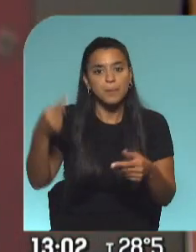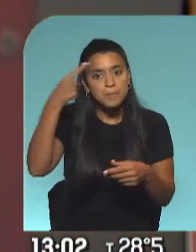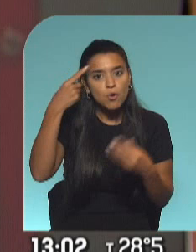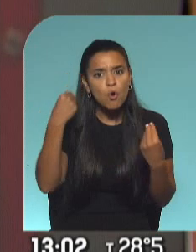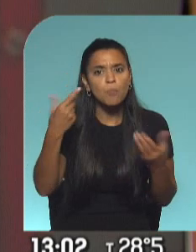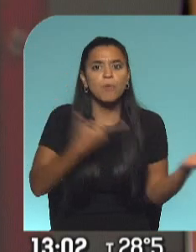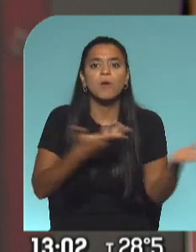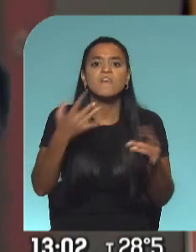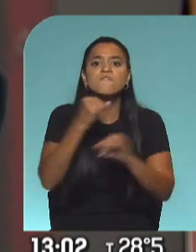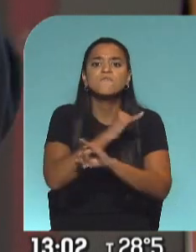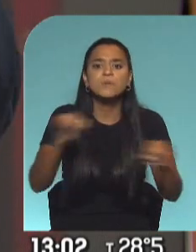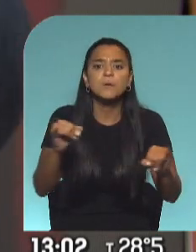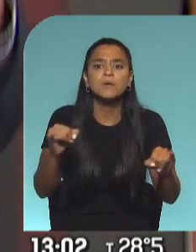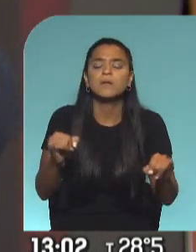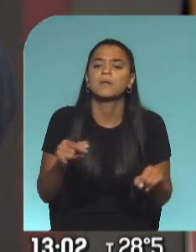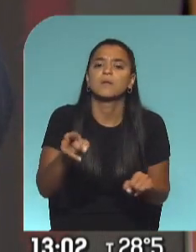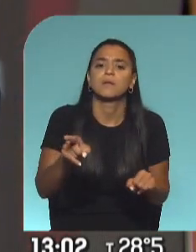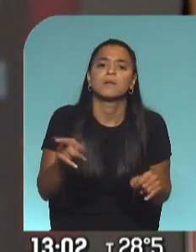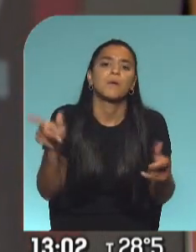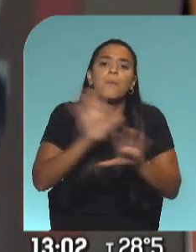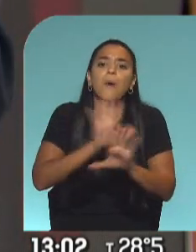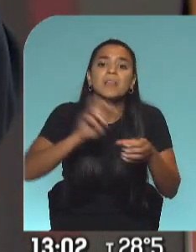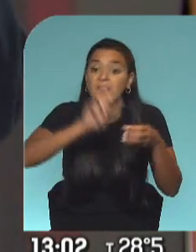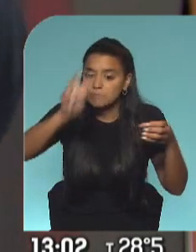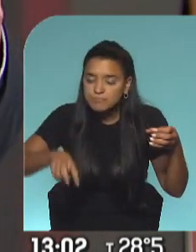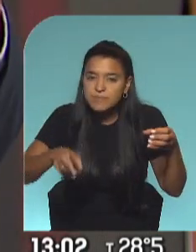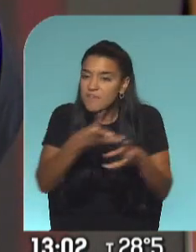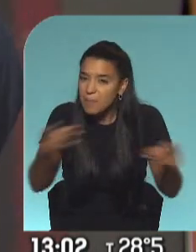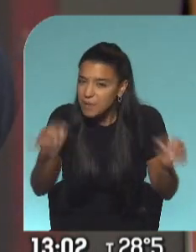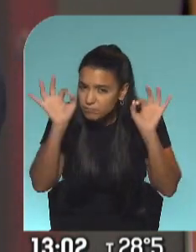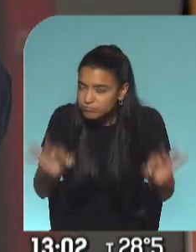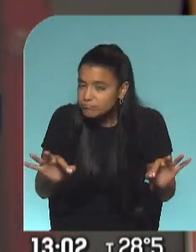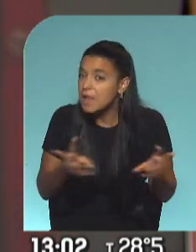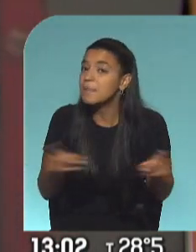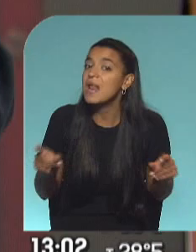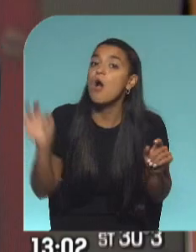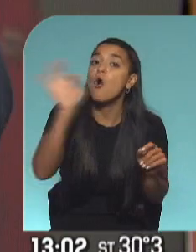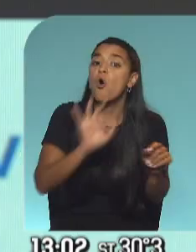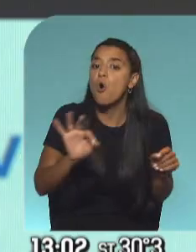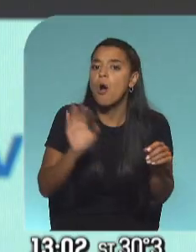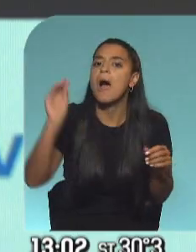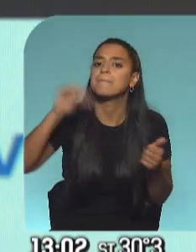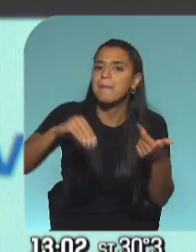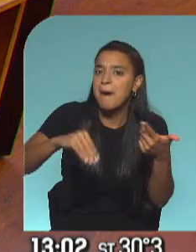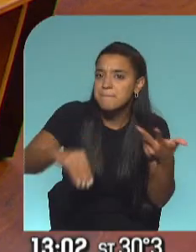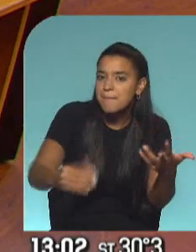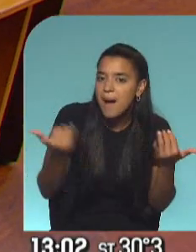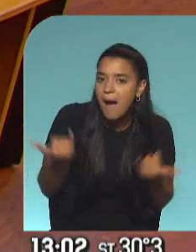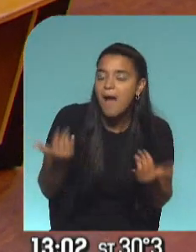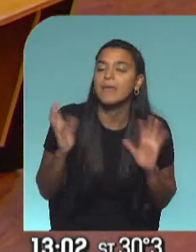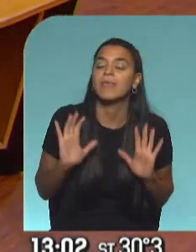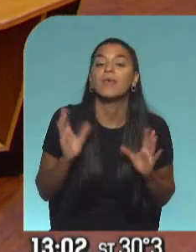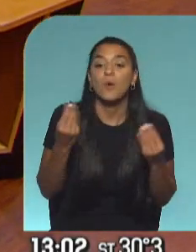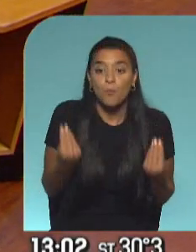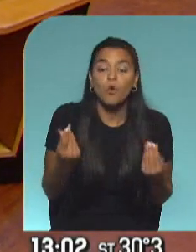cómo presentar el informe, es el fin de la telenovela del Brexit. Ahora, ¿es el fin de la telenovela del Brexit? ¿O va a haber más capítulos, va a haber secuelas? Porque uno puede